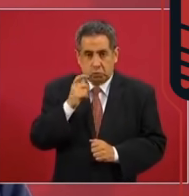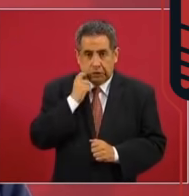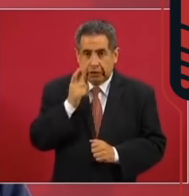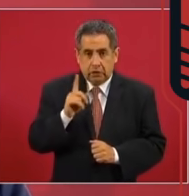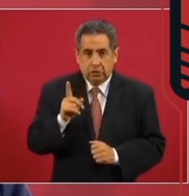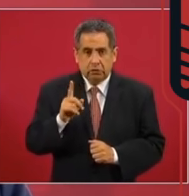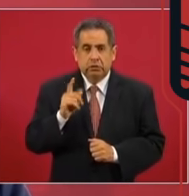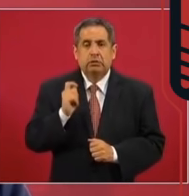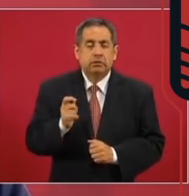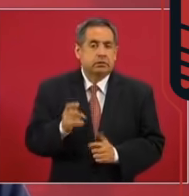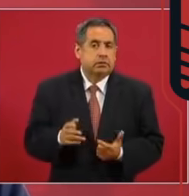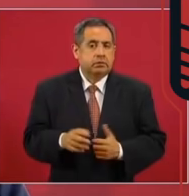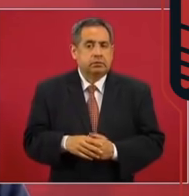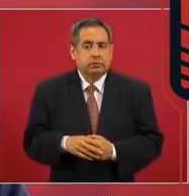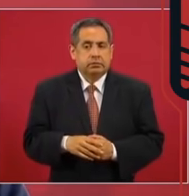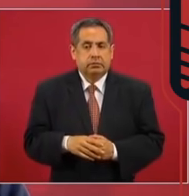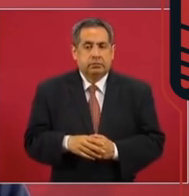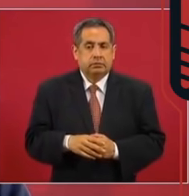que haya